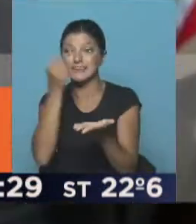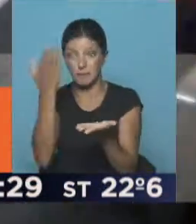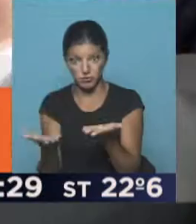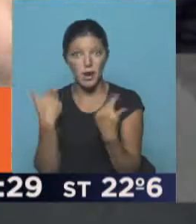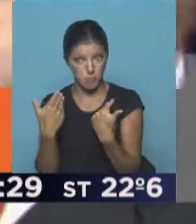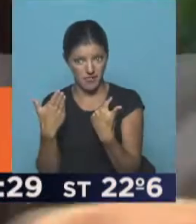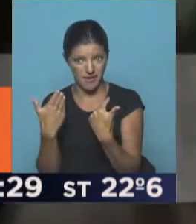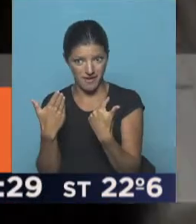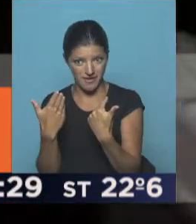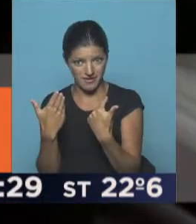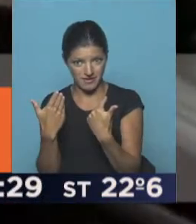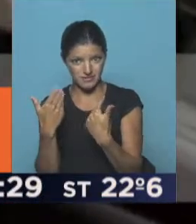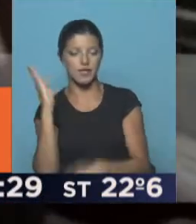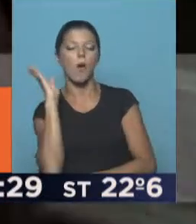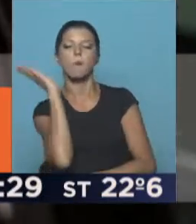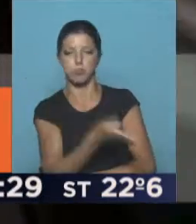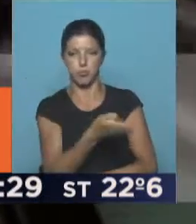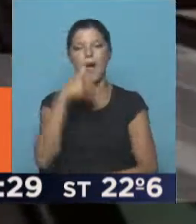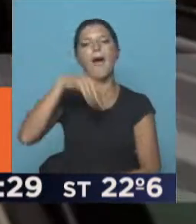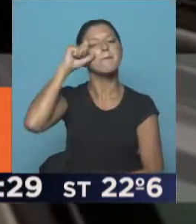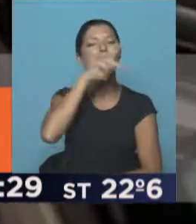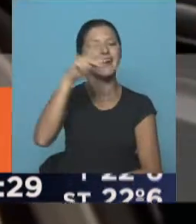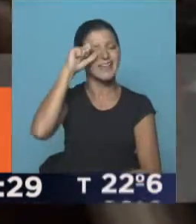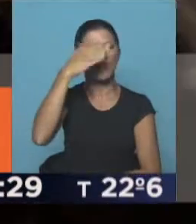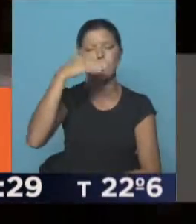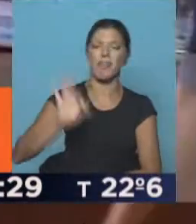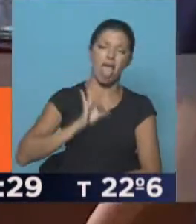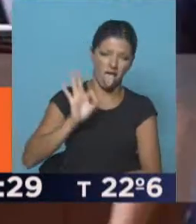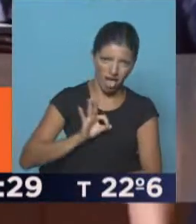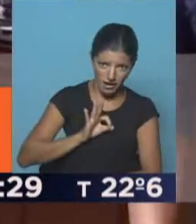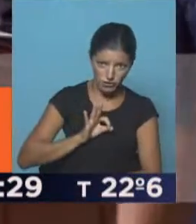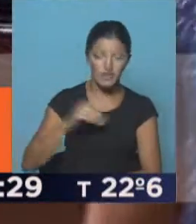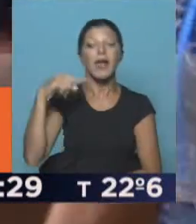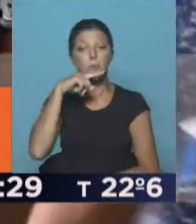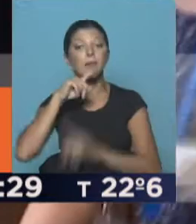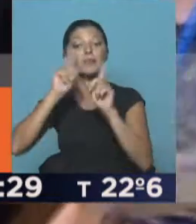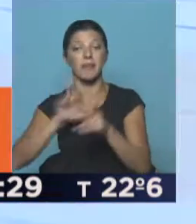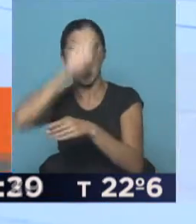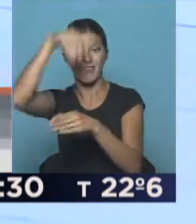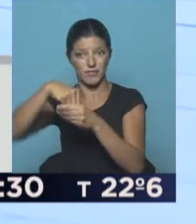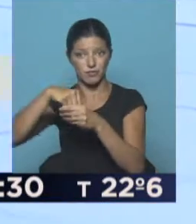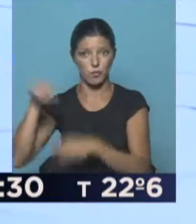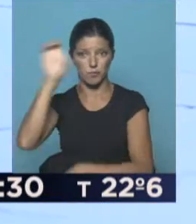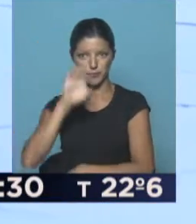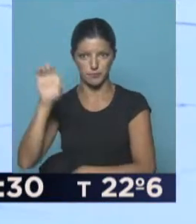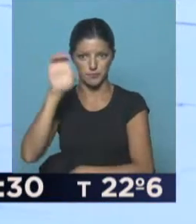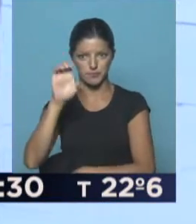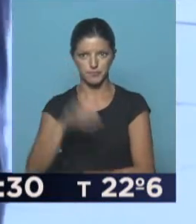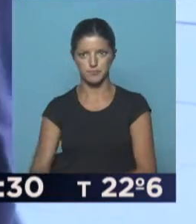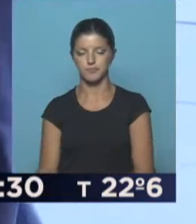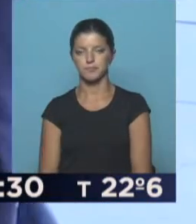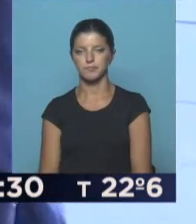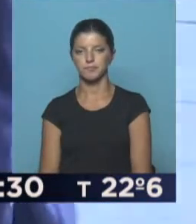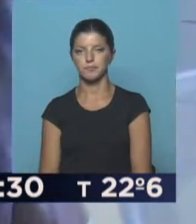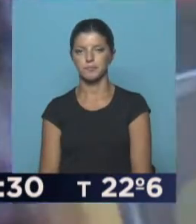quien ponga fin a la larga era Merkel, tanto en Alemania como en la Unión Europea.